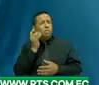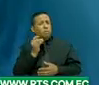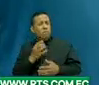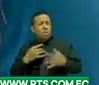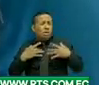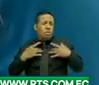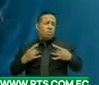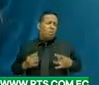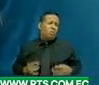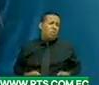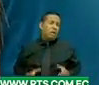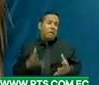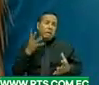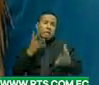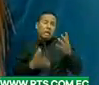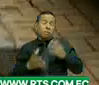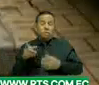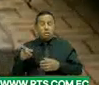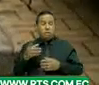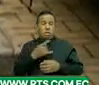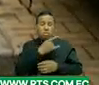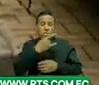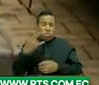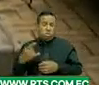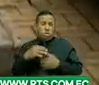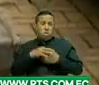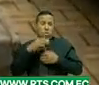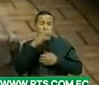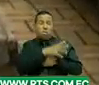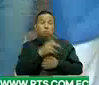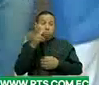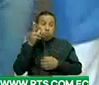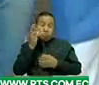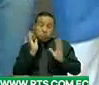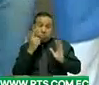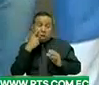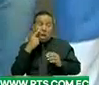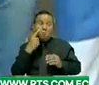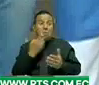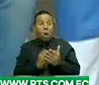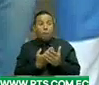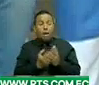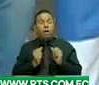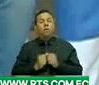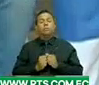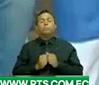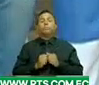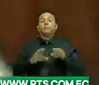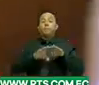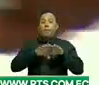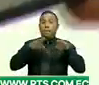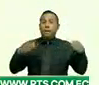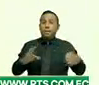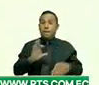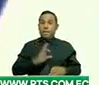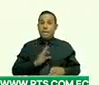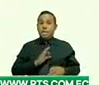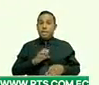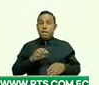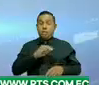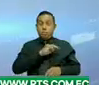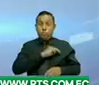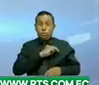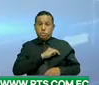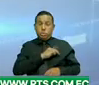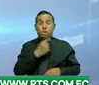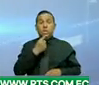sea contagiada de COVID? Esperemos que no, pero por eso venimos a salir de la duda. En tanto, la Mesa Técnica de Salud Municipal sostiene que en Guayaquil fallecen